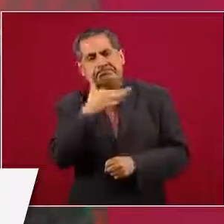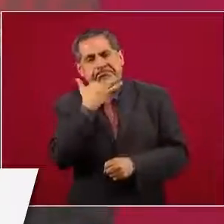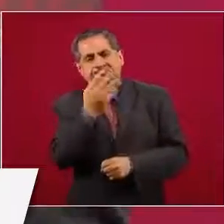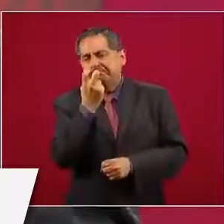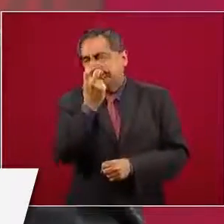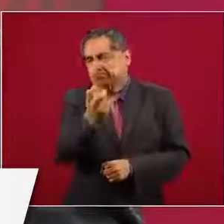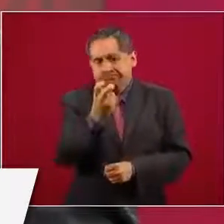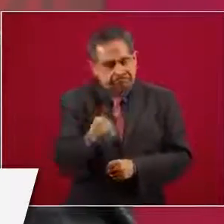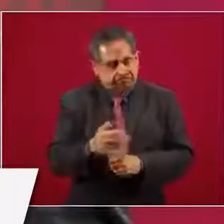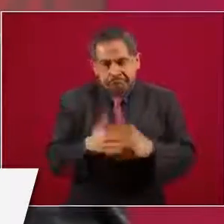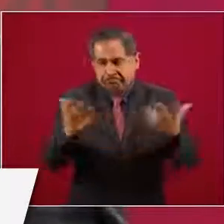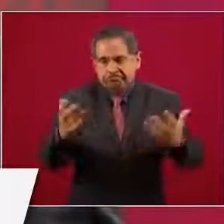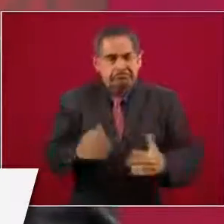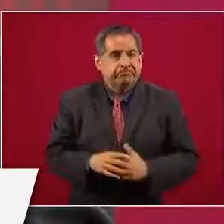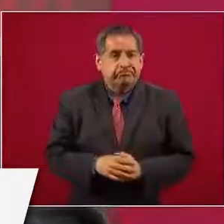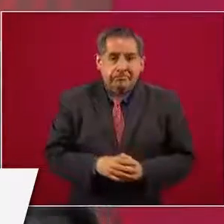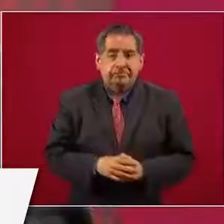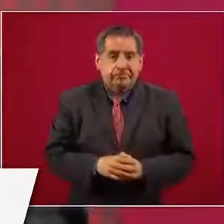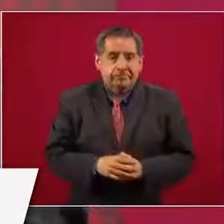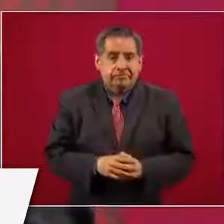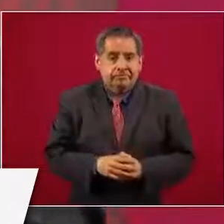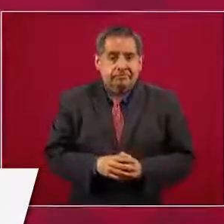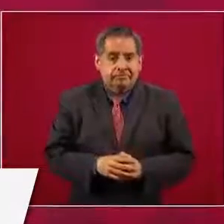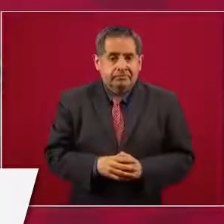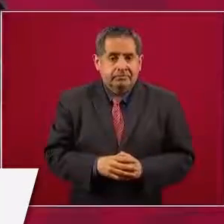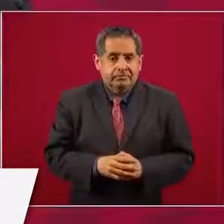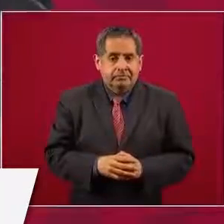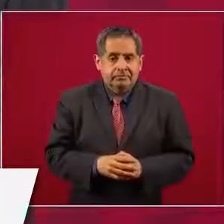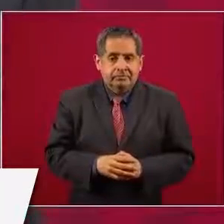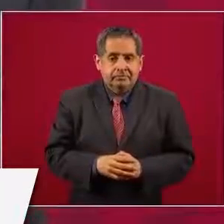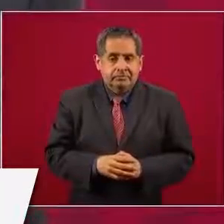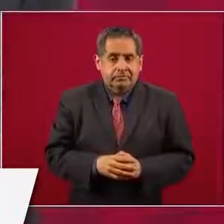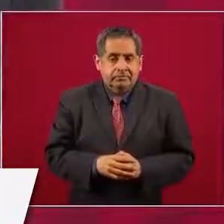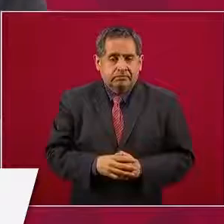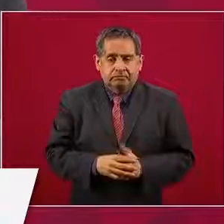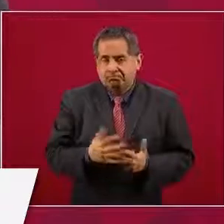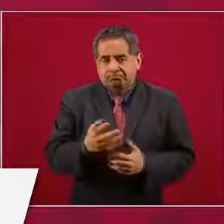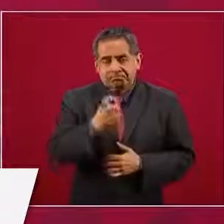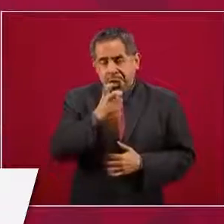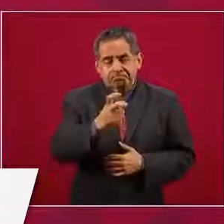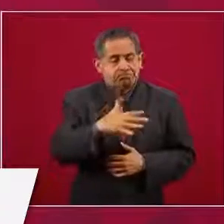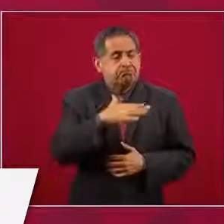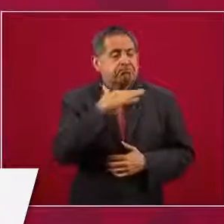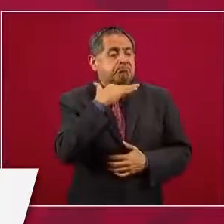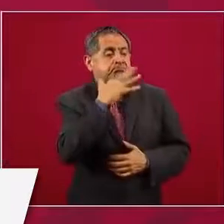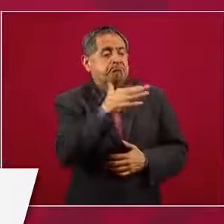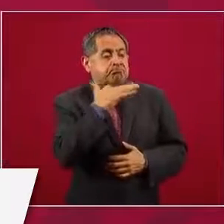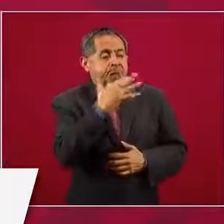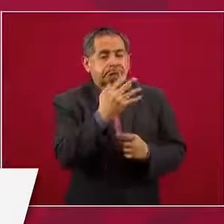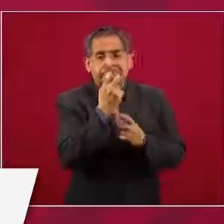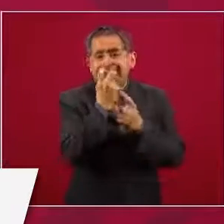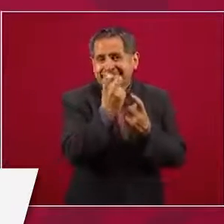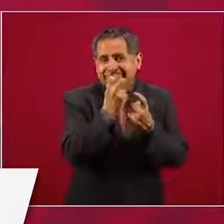Eso es lo que más ha dañado